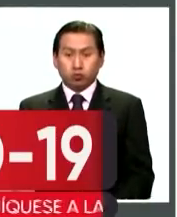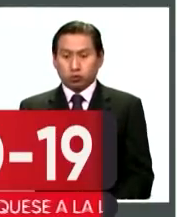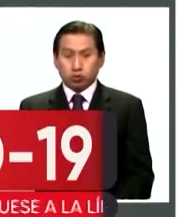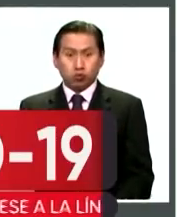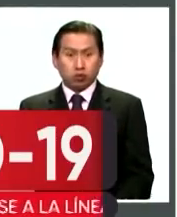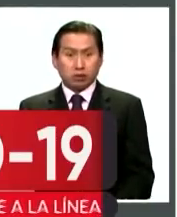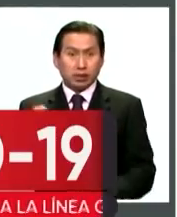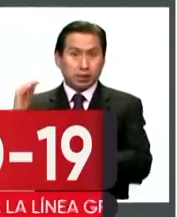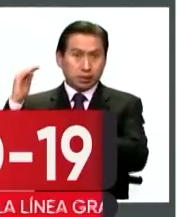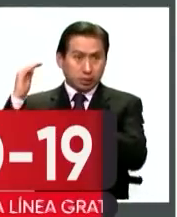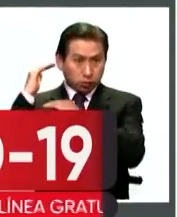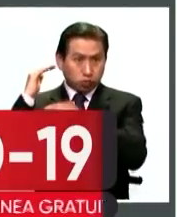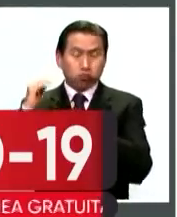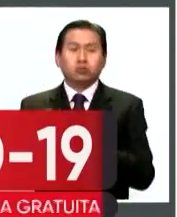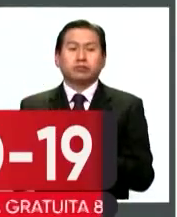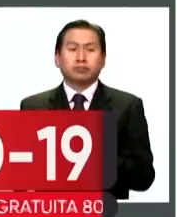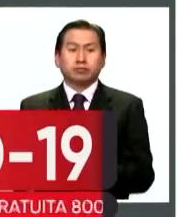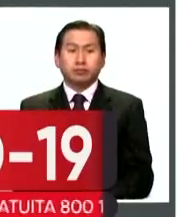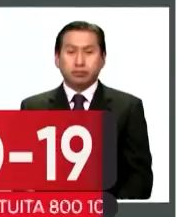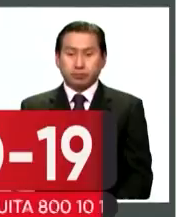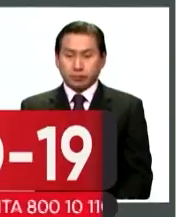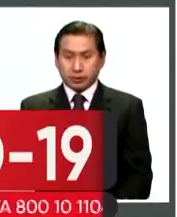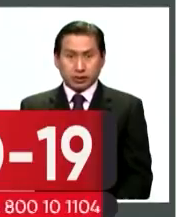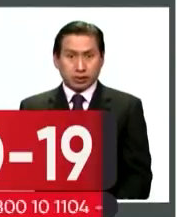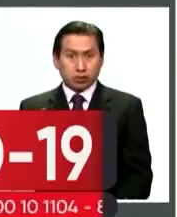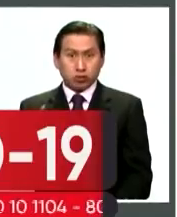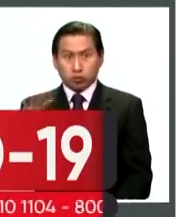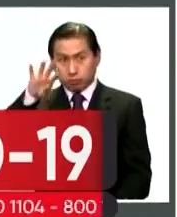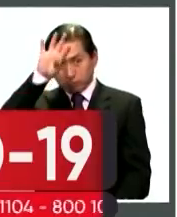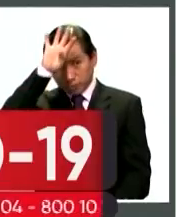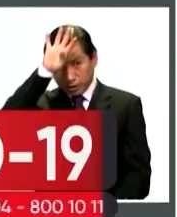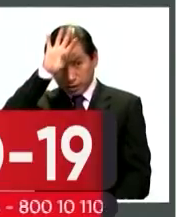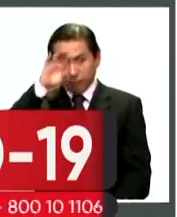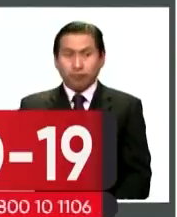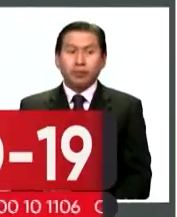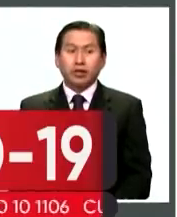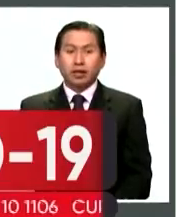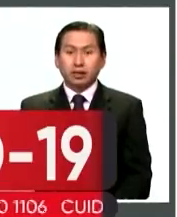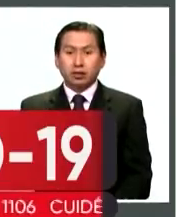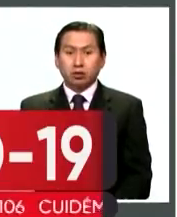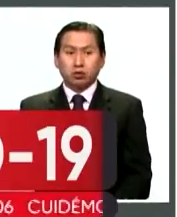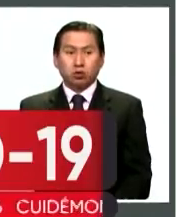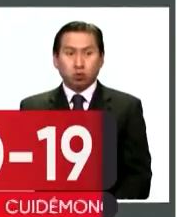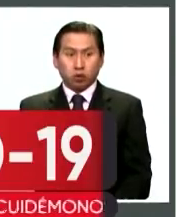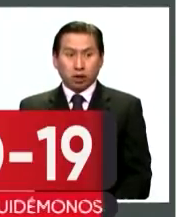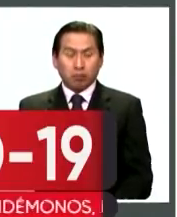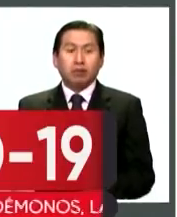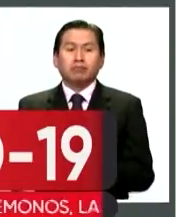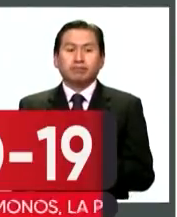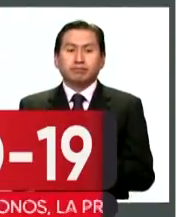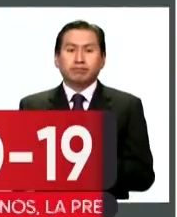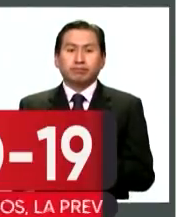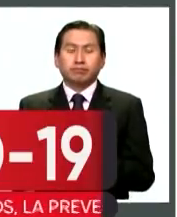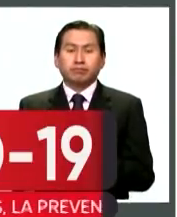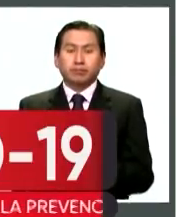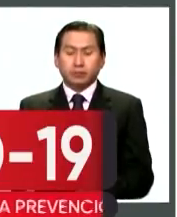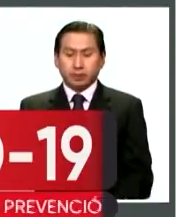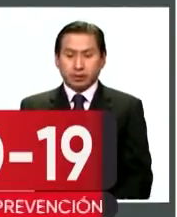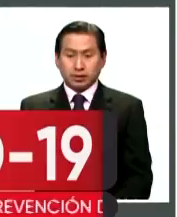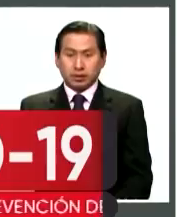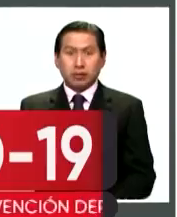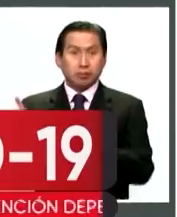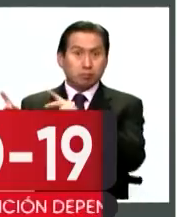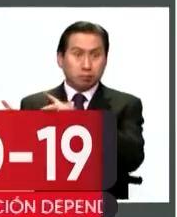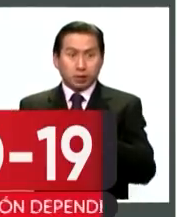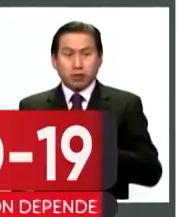409 Santa Cruz, 118 Beni, 72 Cochabamba, 63